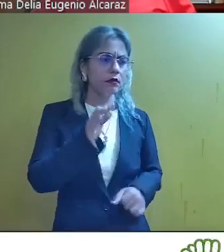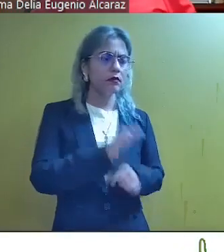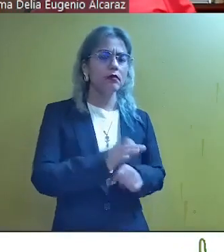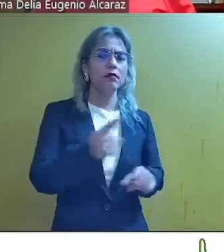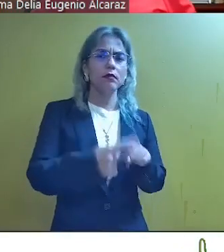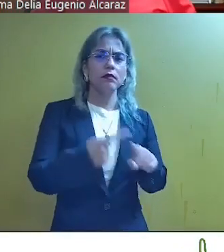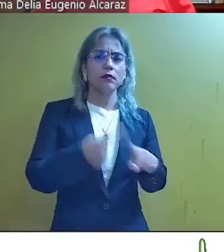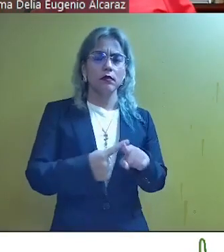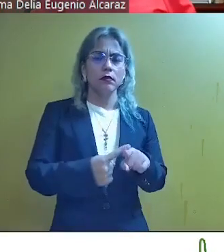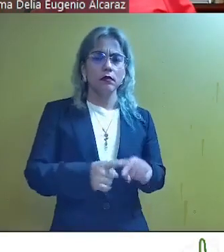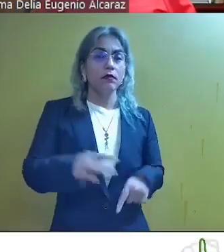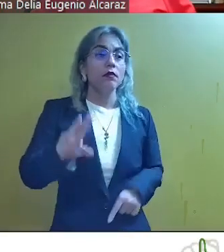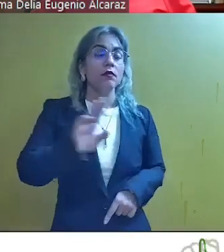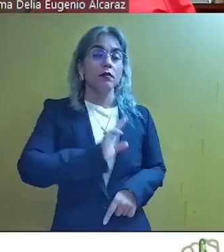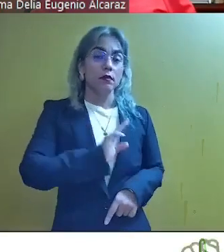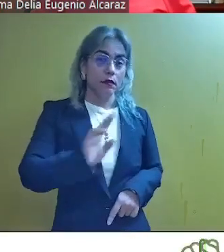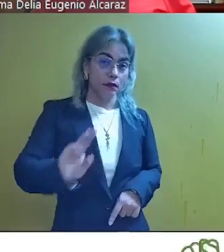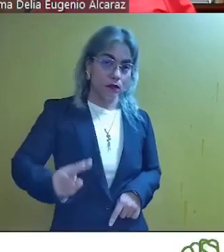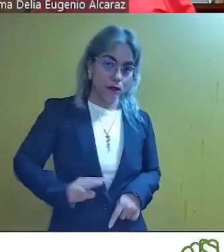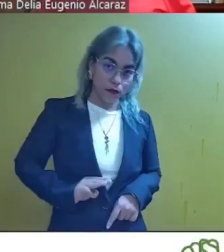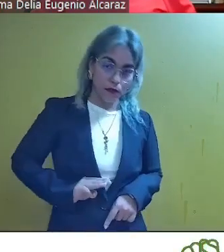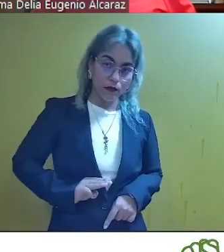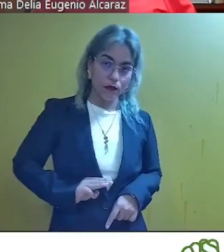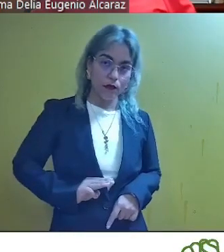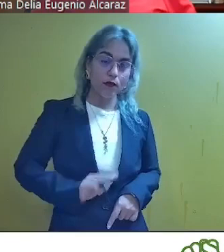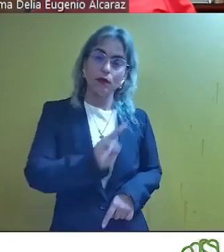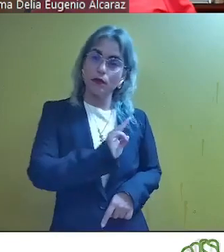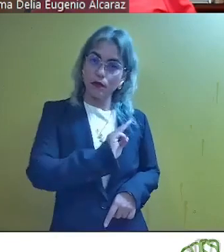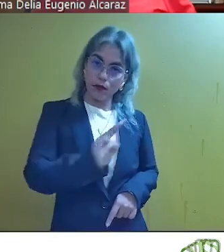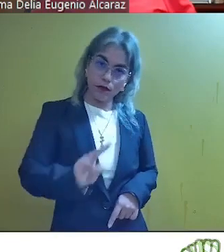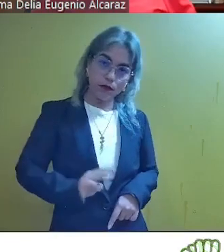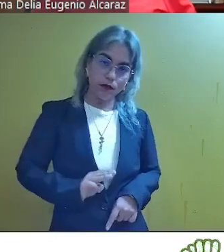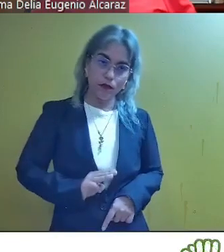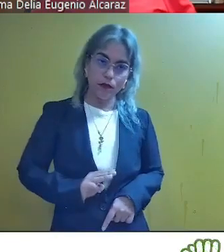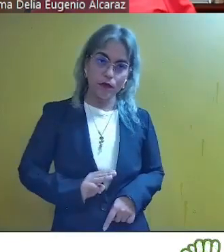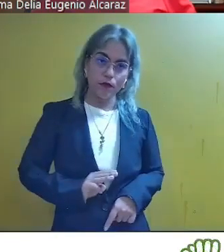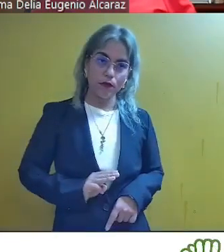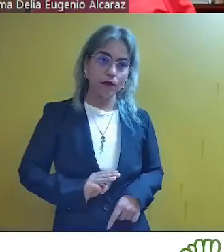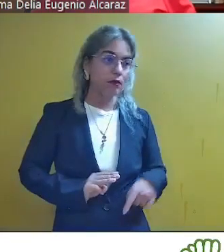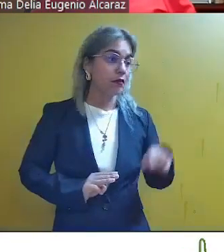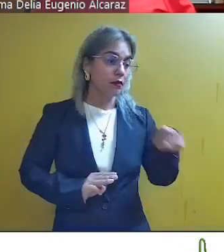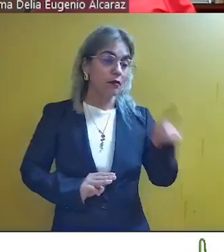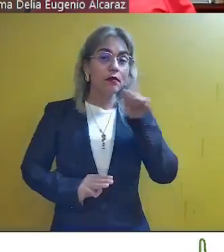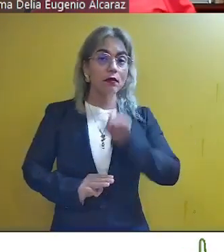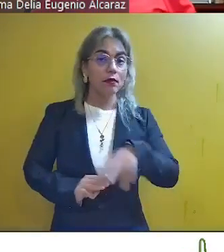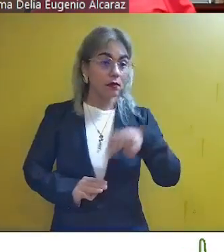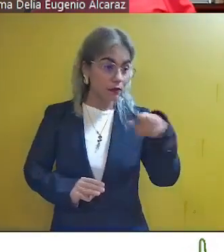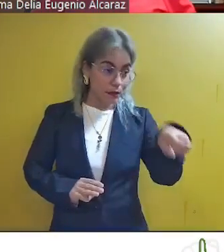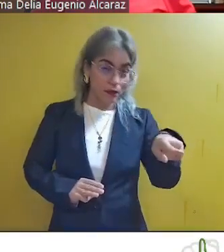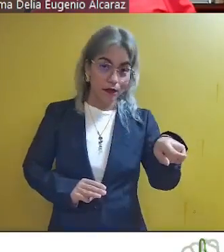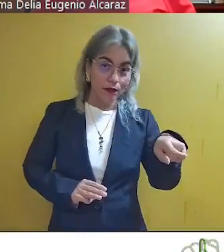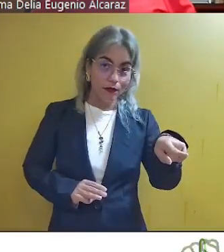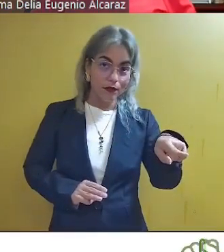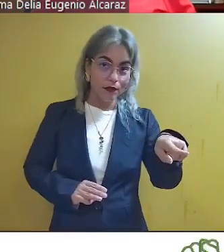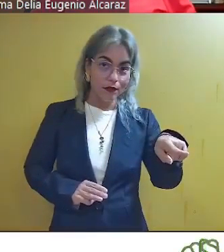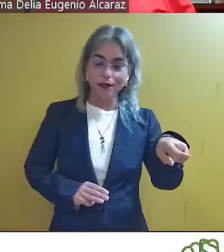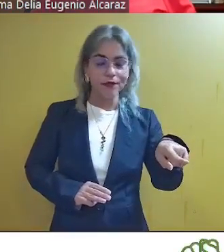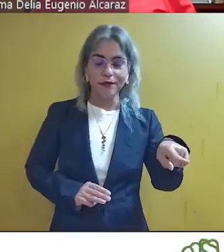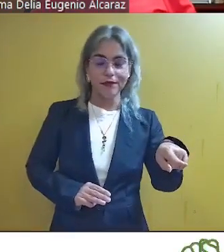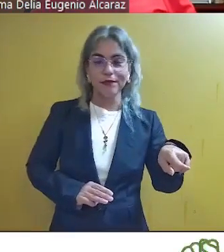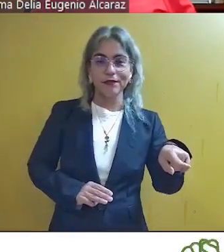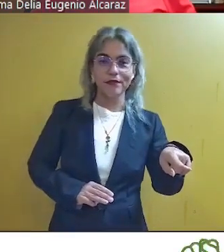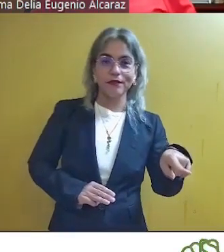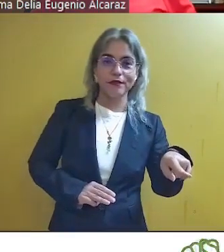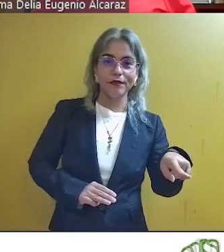del comité municipal y nunca fue a título personal. Es decir, la